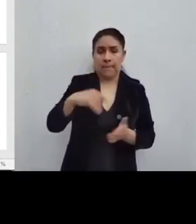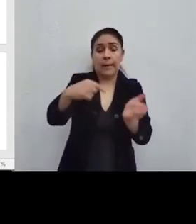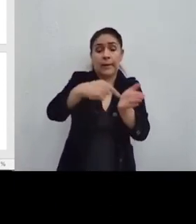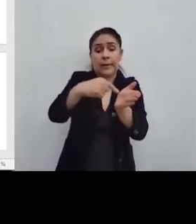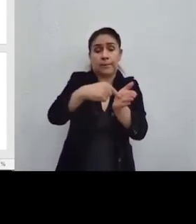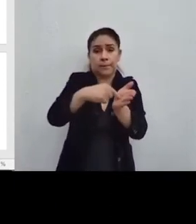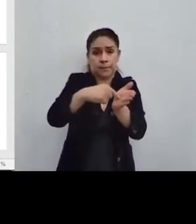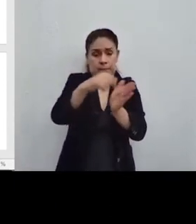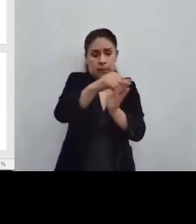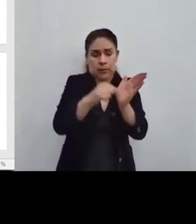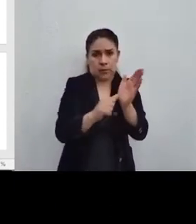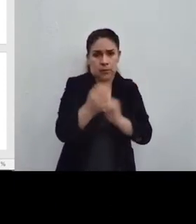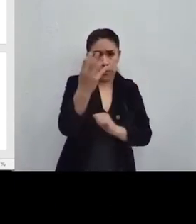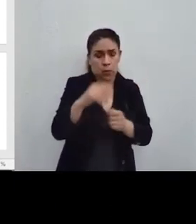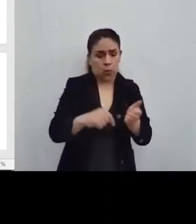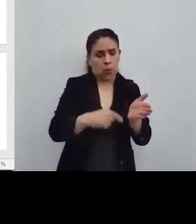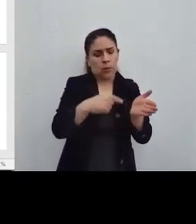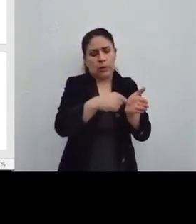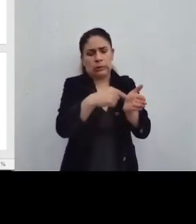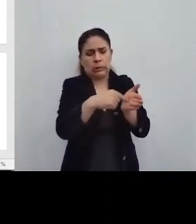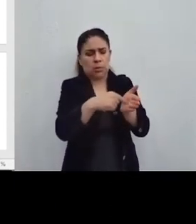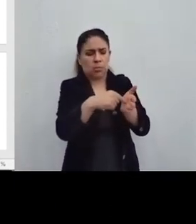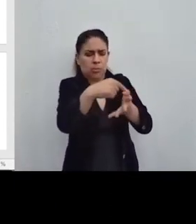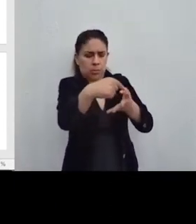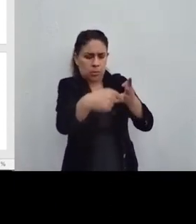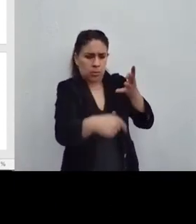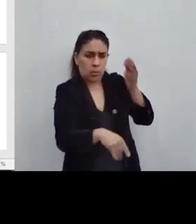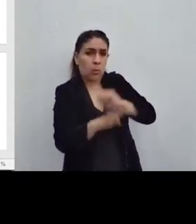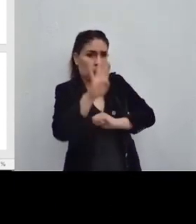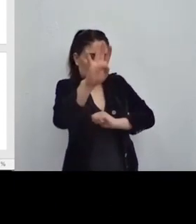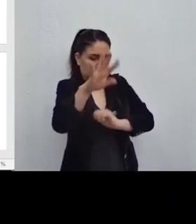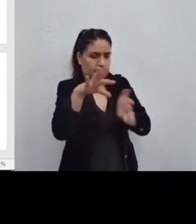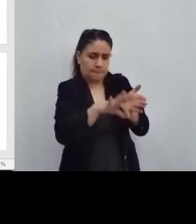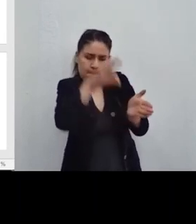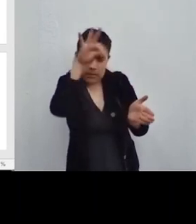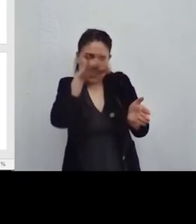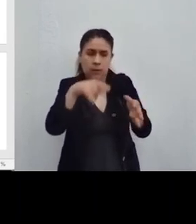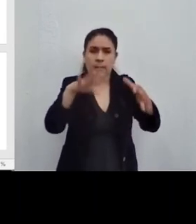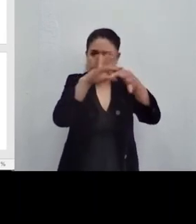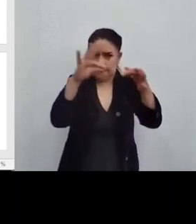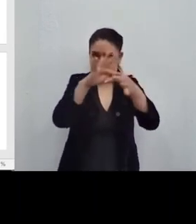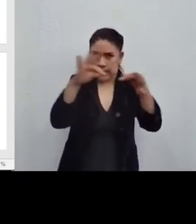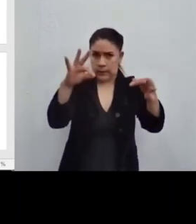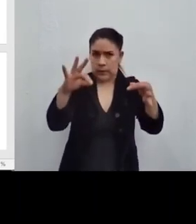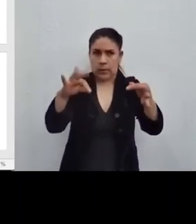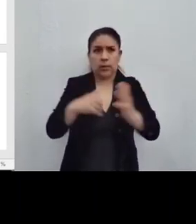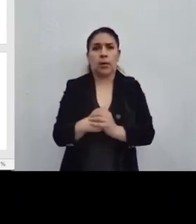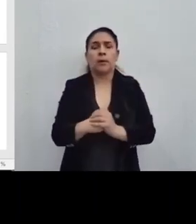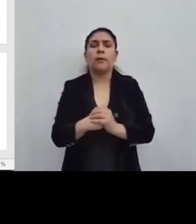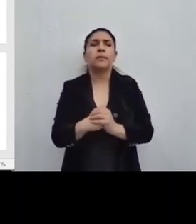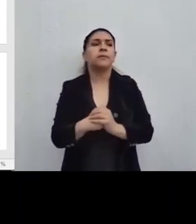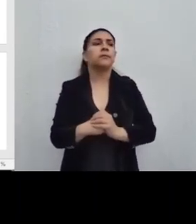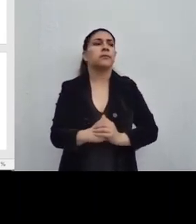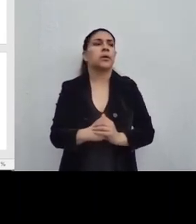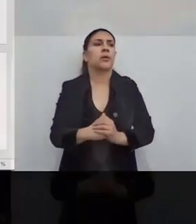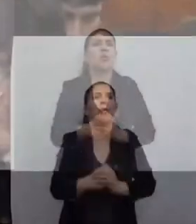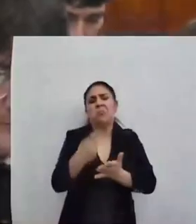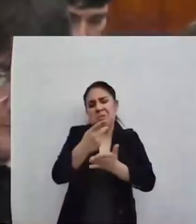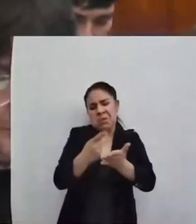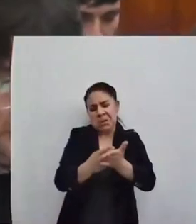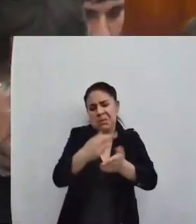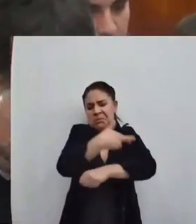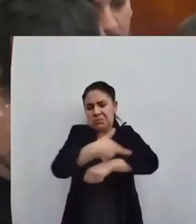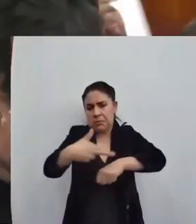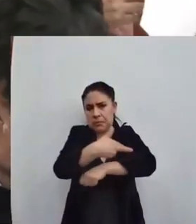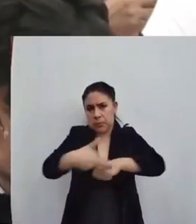En el artículo 9, en el inciso 4, dice participar en la creación de planes y programas, pero en